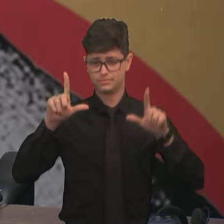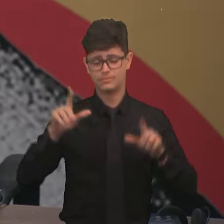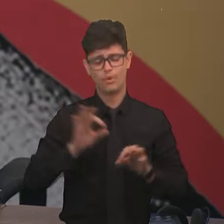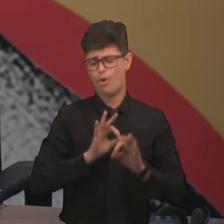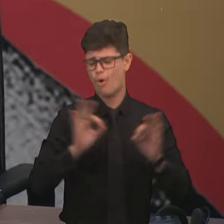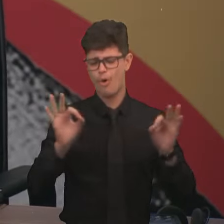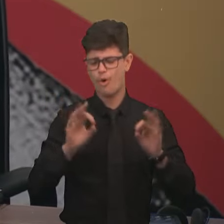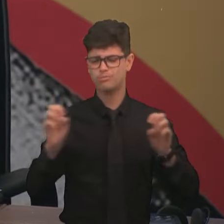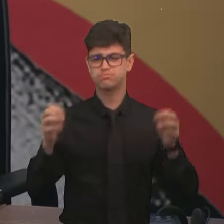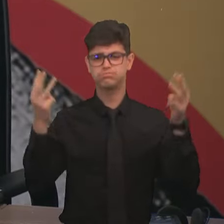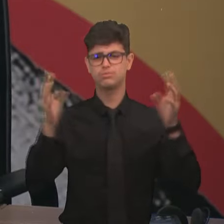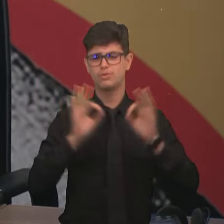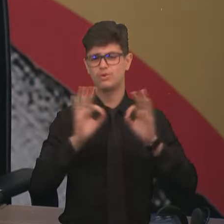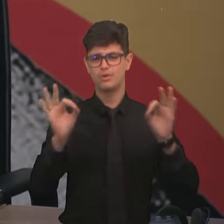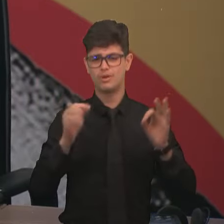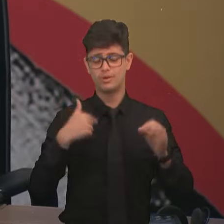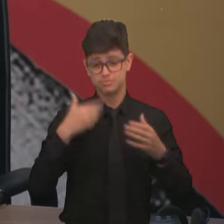panel.